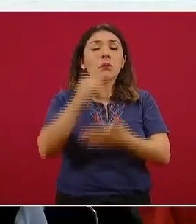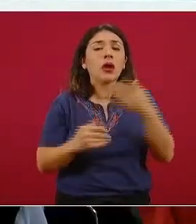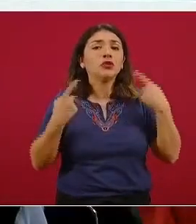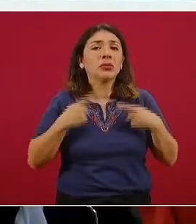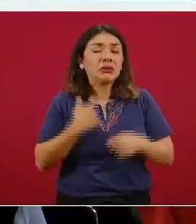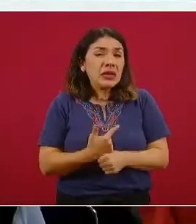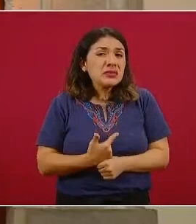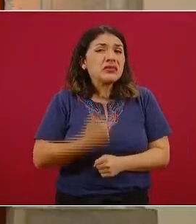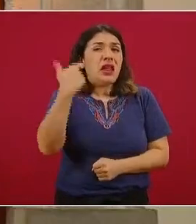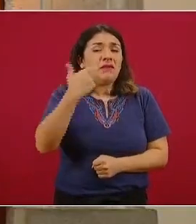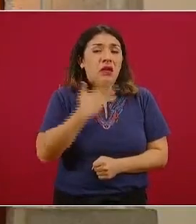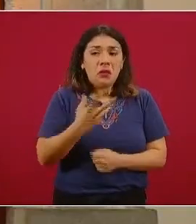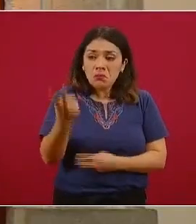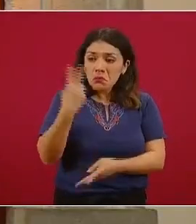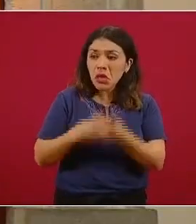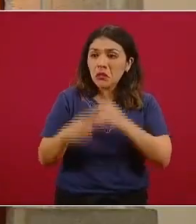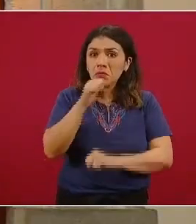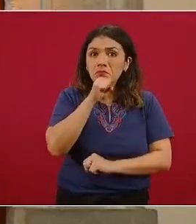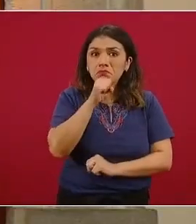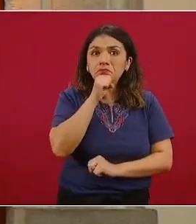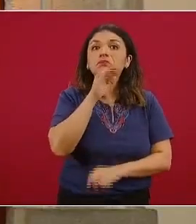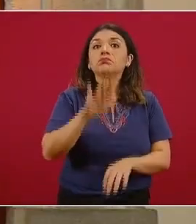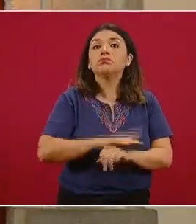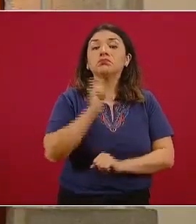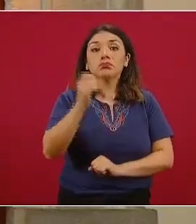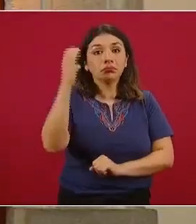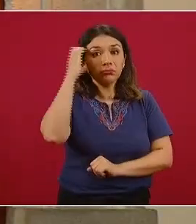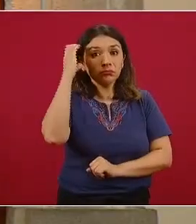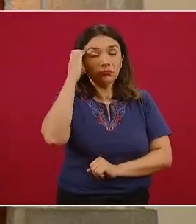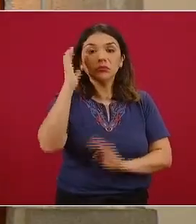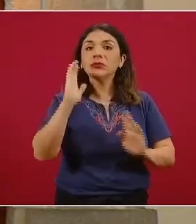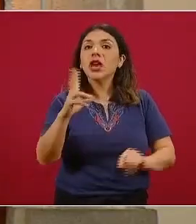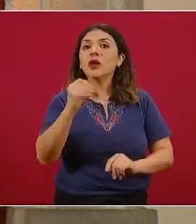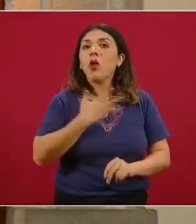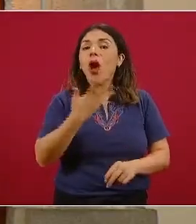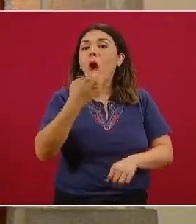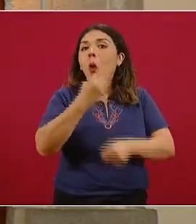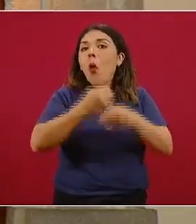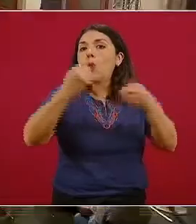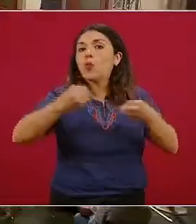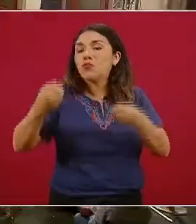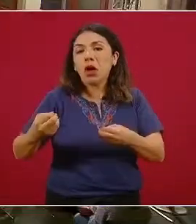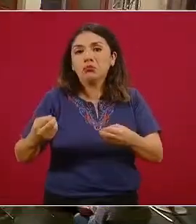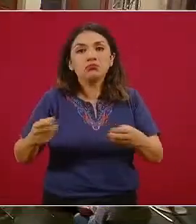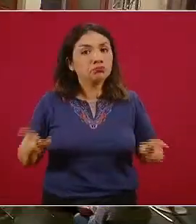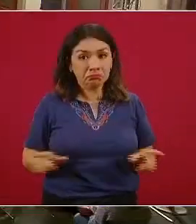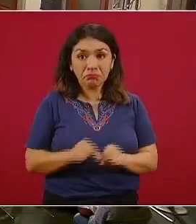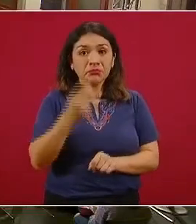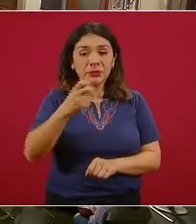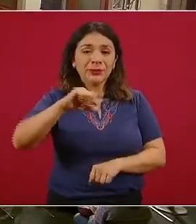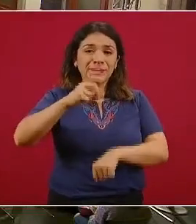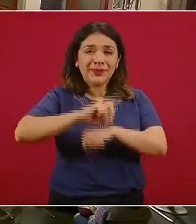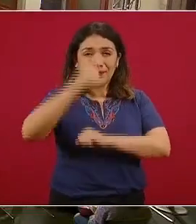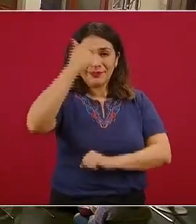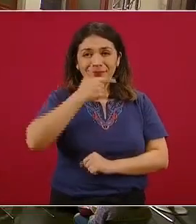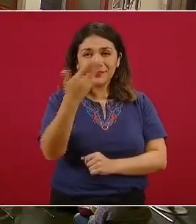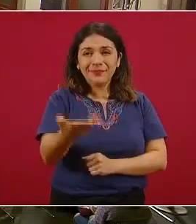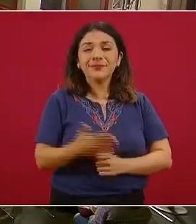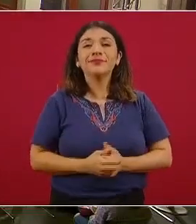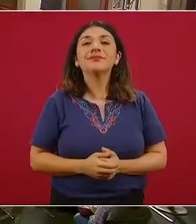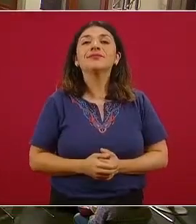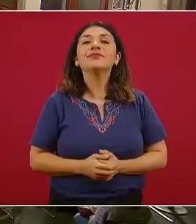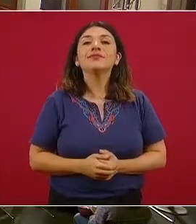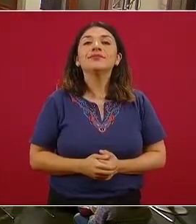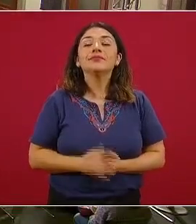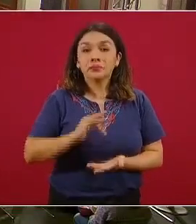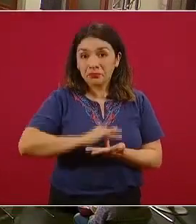su momento se están generando porque las camas ya no se están ocupando. Sería la autorización para esta noche. Muchas